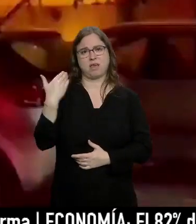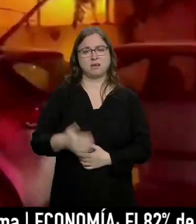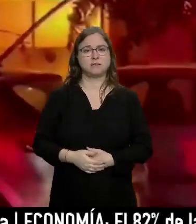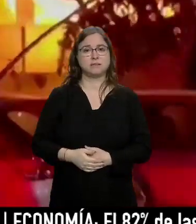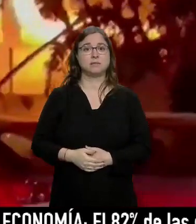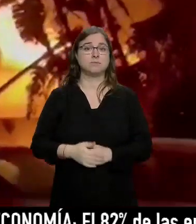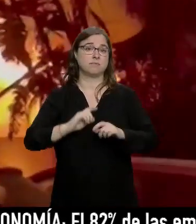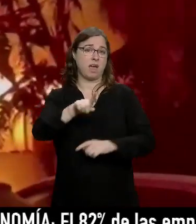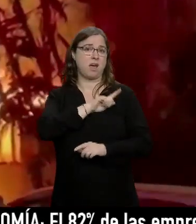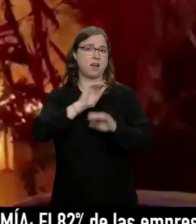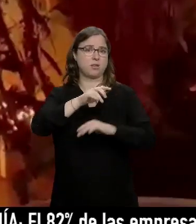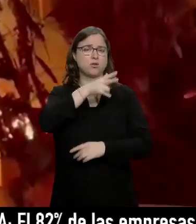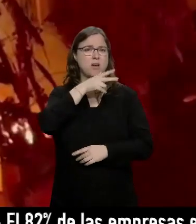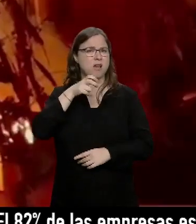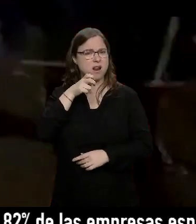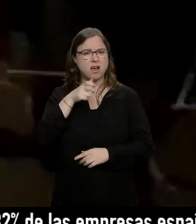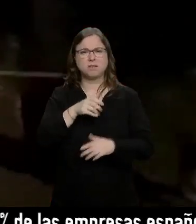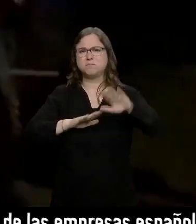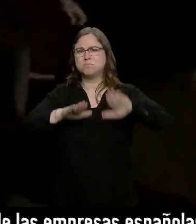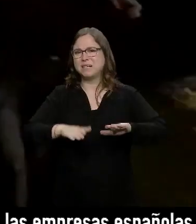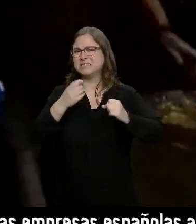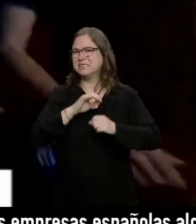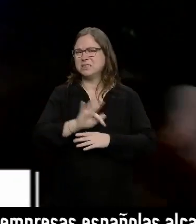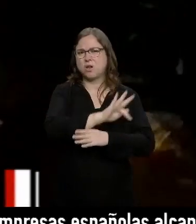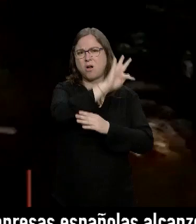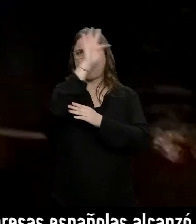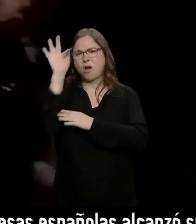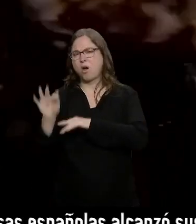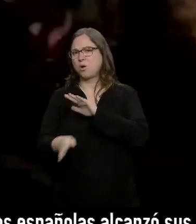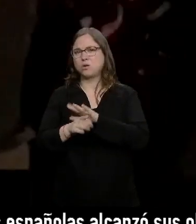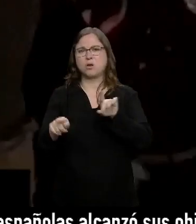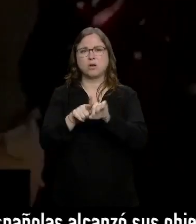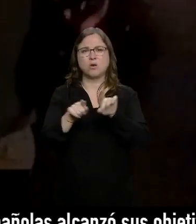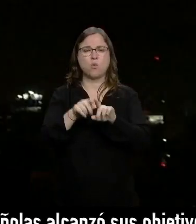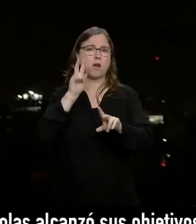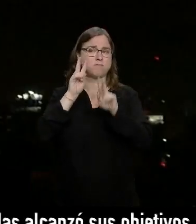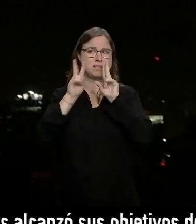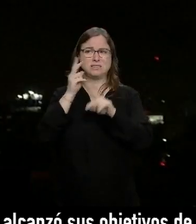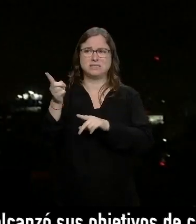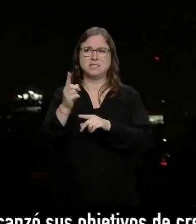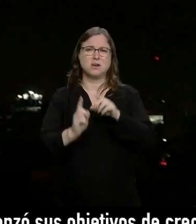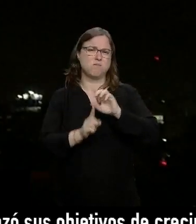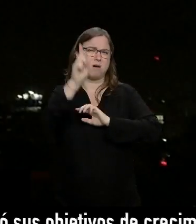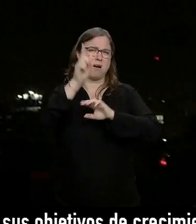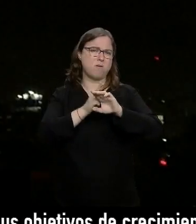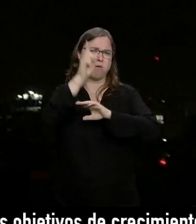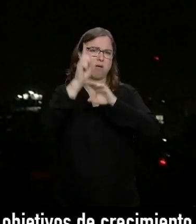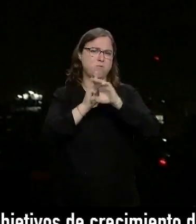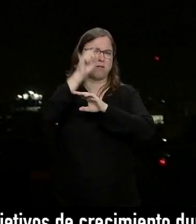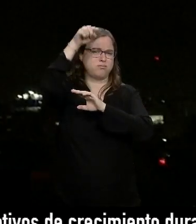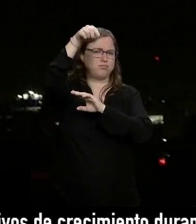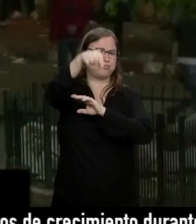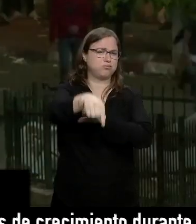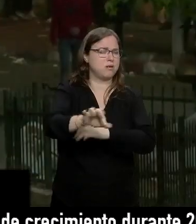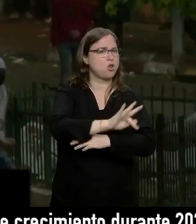El ejército israelí no da tregua y durante toda la madrugada se han vuelto a repetir imágenes como estas, con continuos lanzamientos de